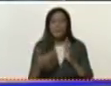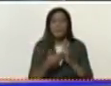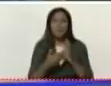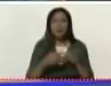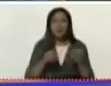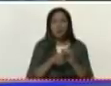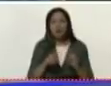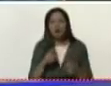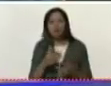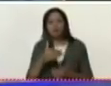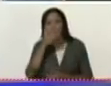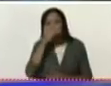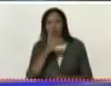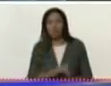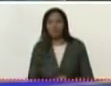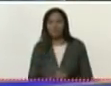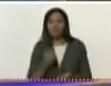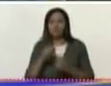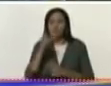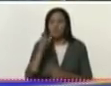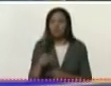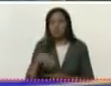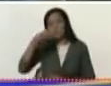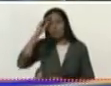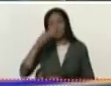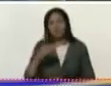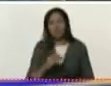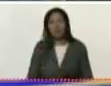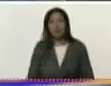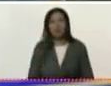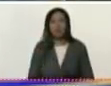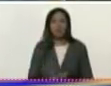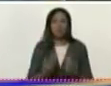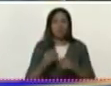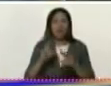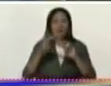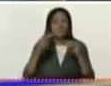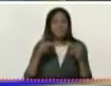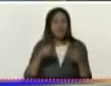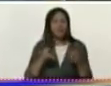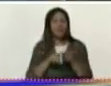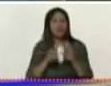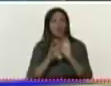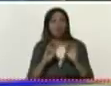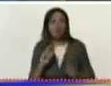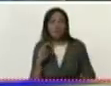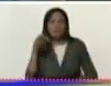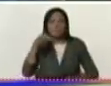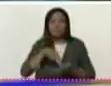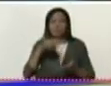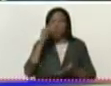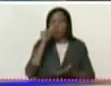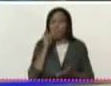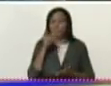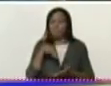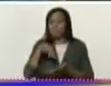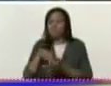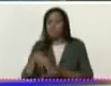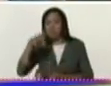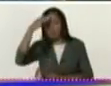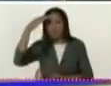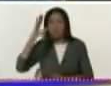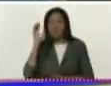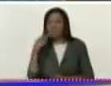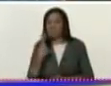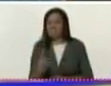asaltos terroristas contra unidades militares y contra la paz de la República, ahí mismo brinca Borrell y brinca Bachelet